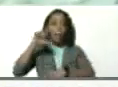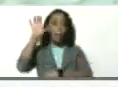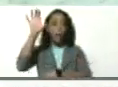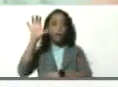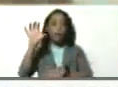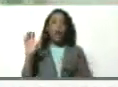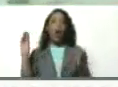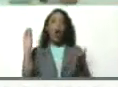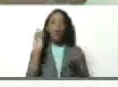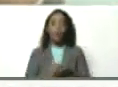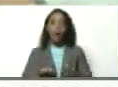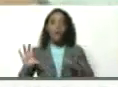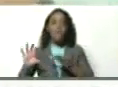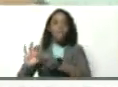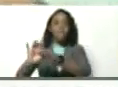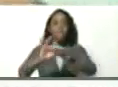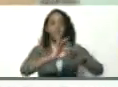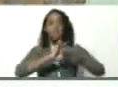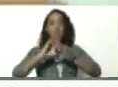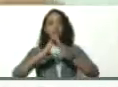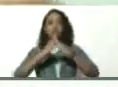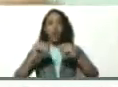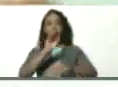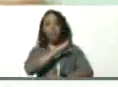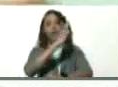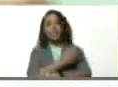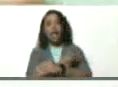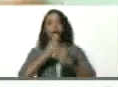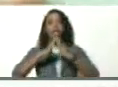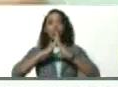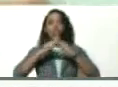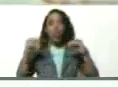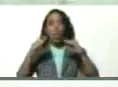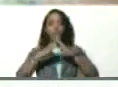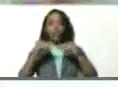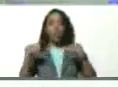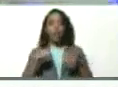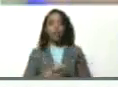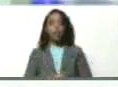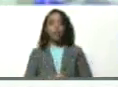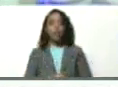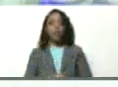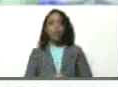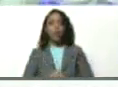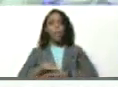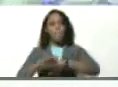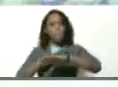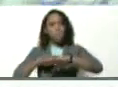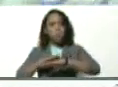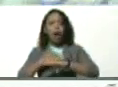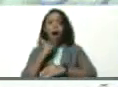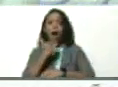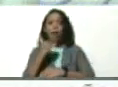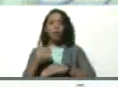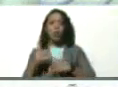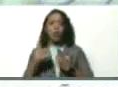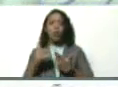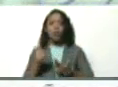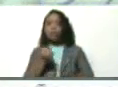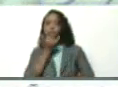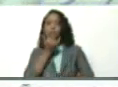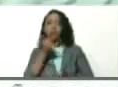reunifique mos toda nuestra fuerza todas nos perdonemos lo que haya que perdonar